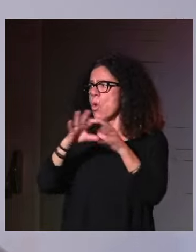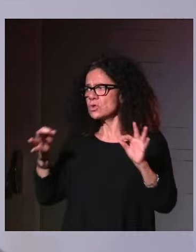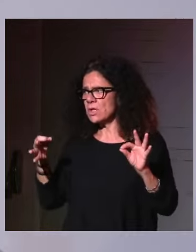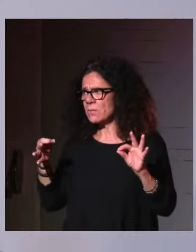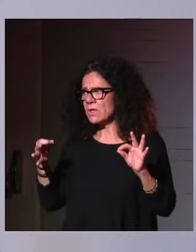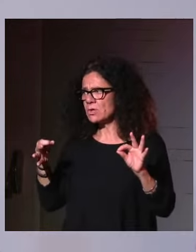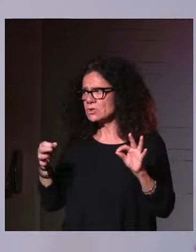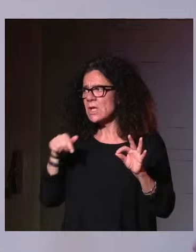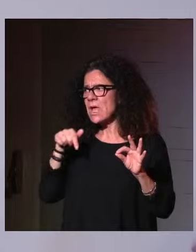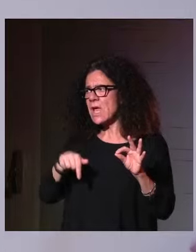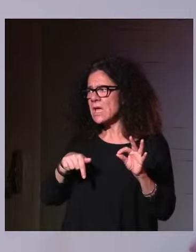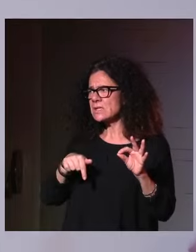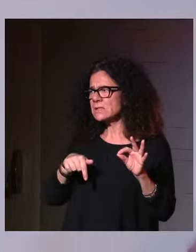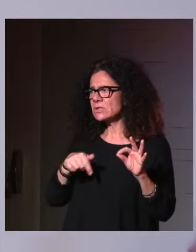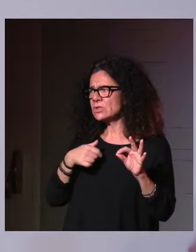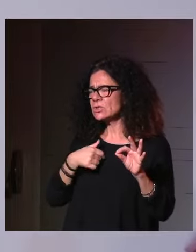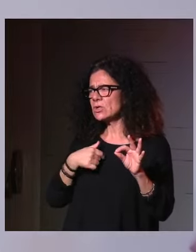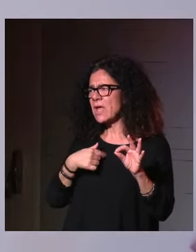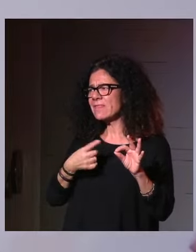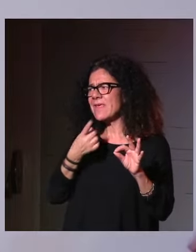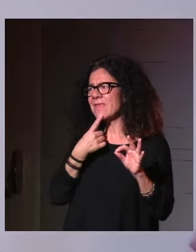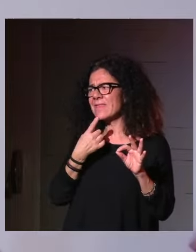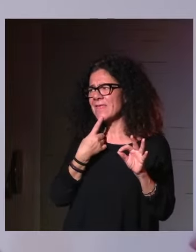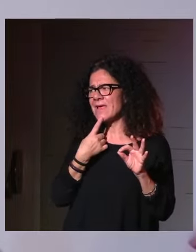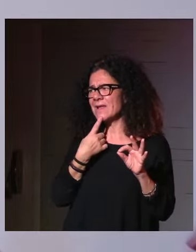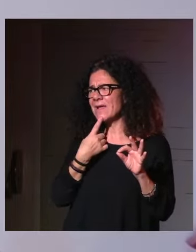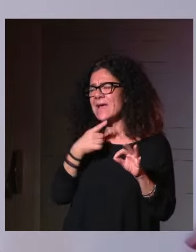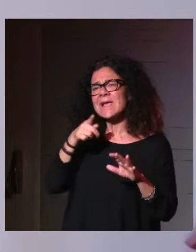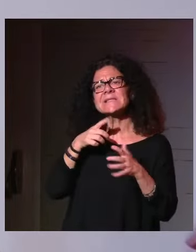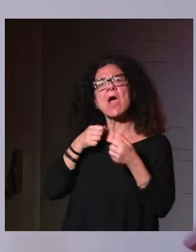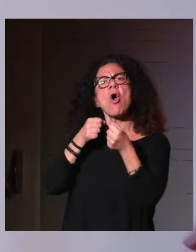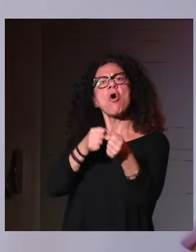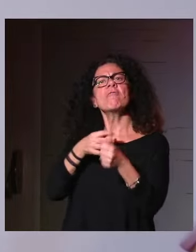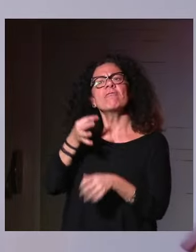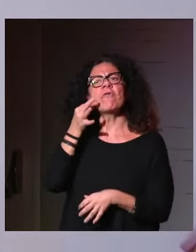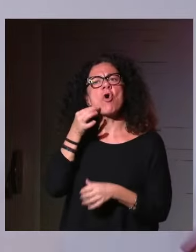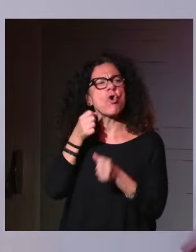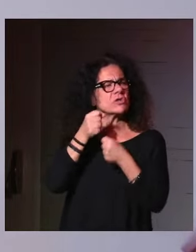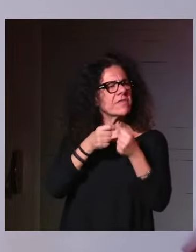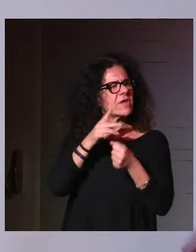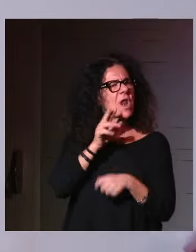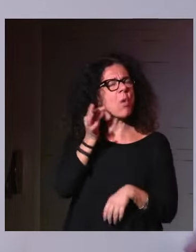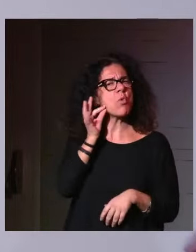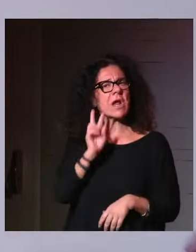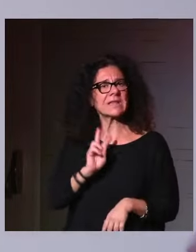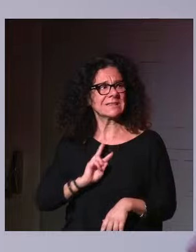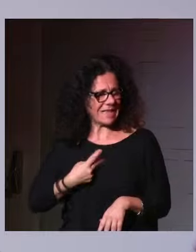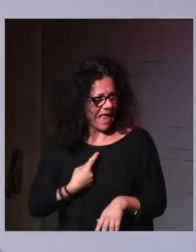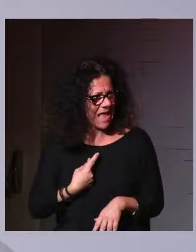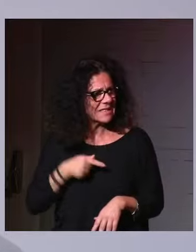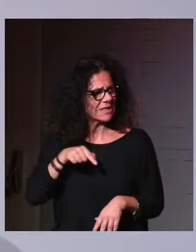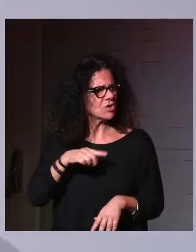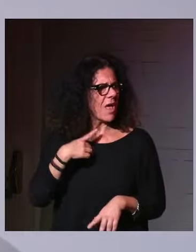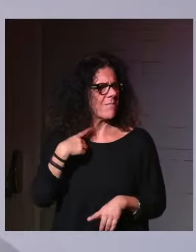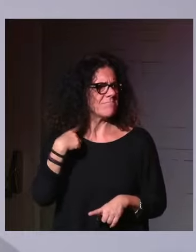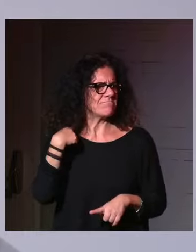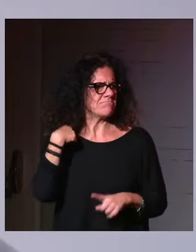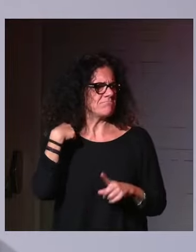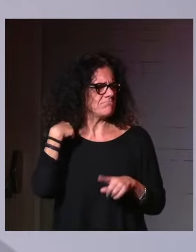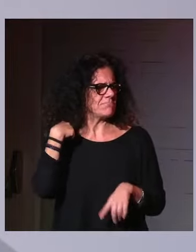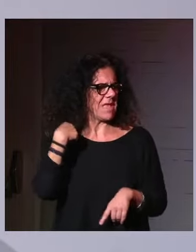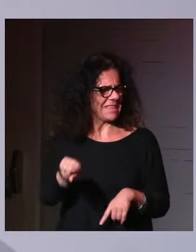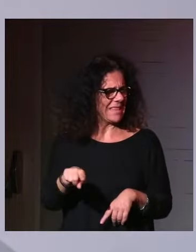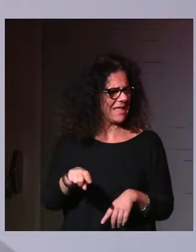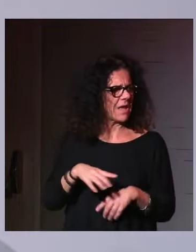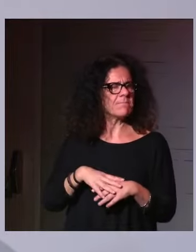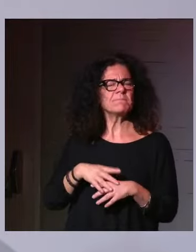Eh Esto de iman queela que decían que esta boxeadora era una mujer trans que por supuesto era mentira eh una de las cosas que